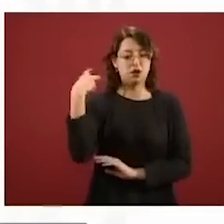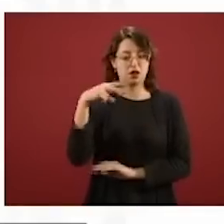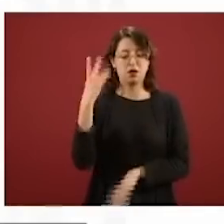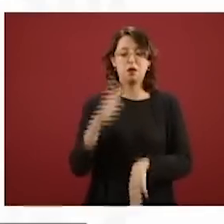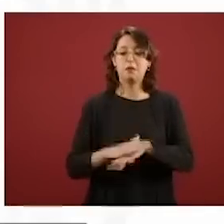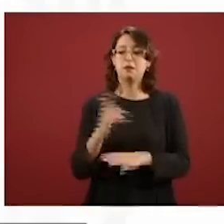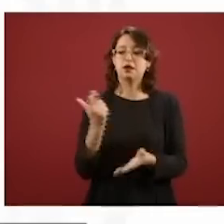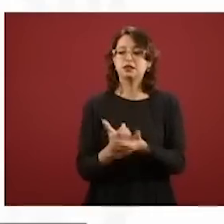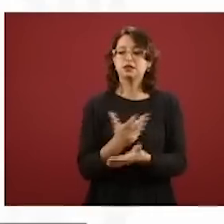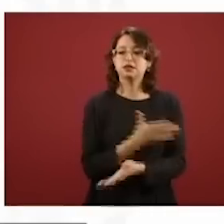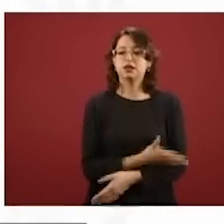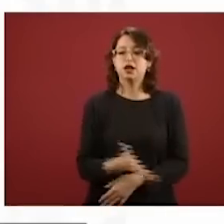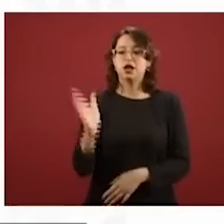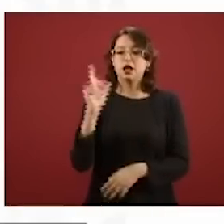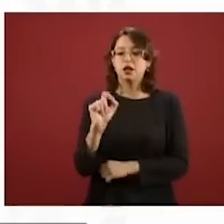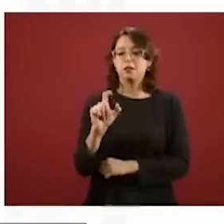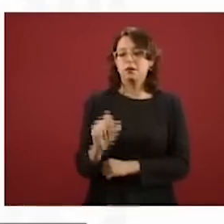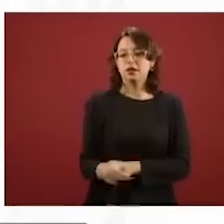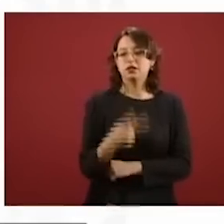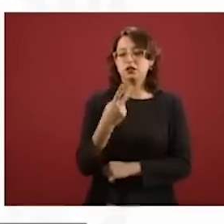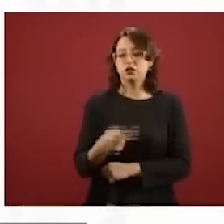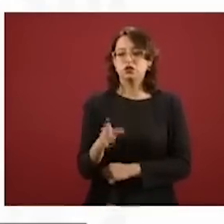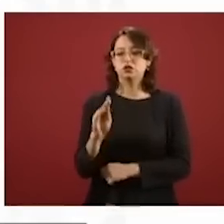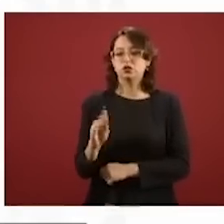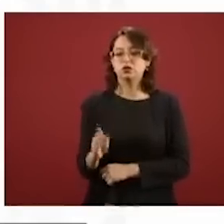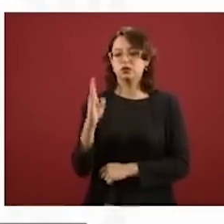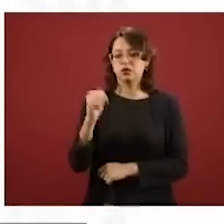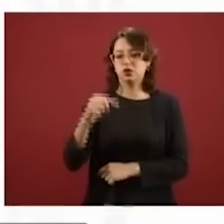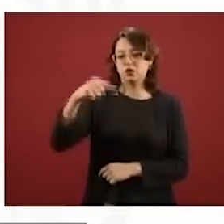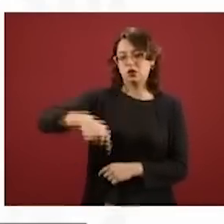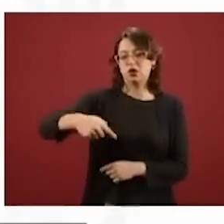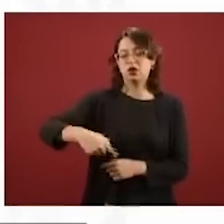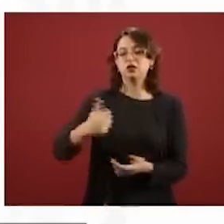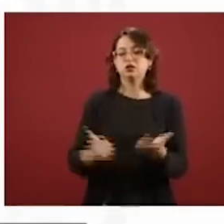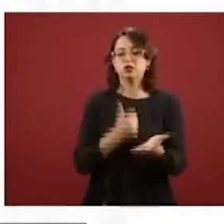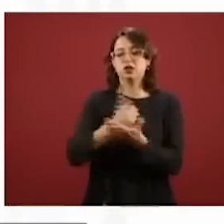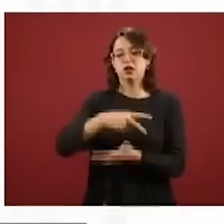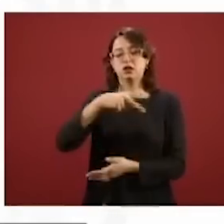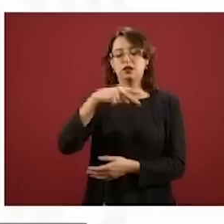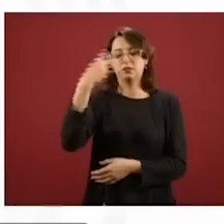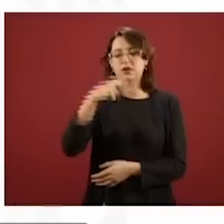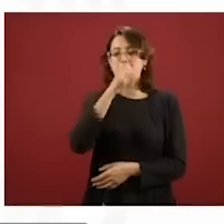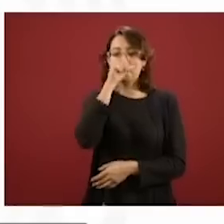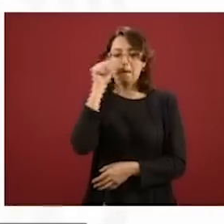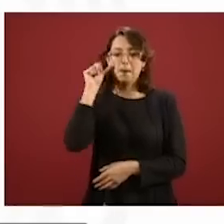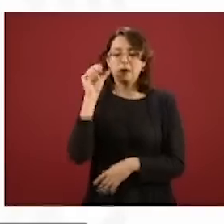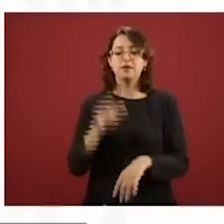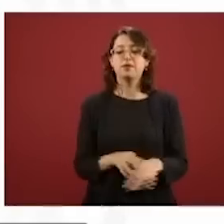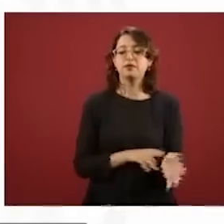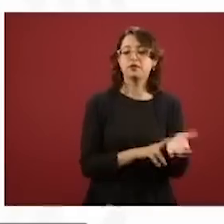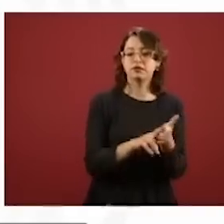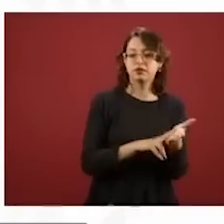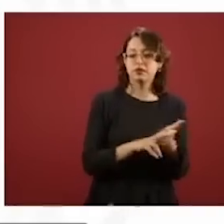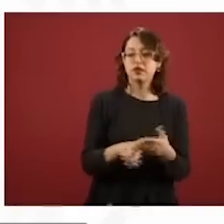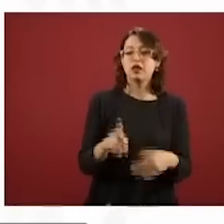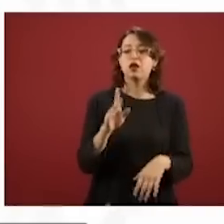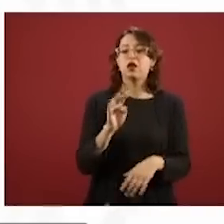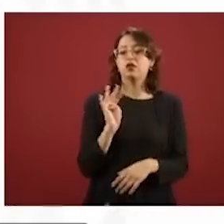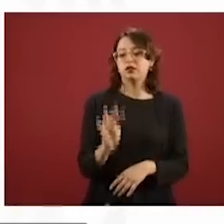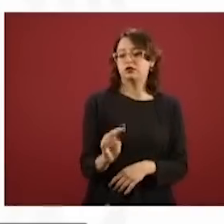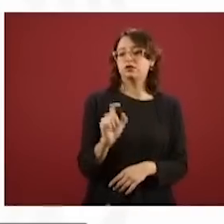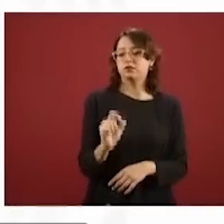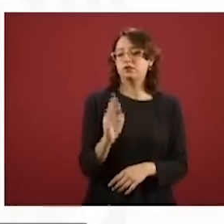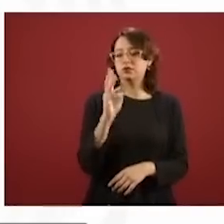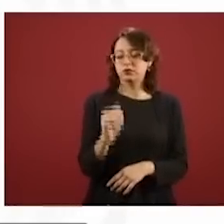la más cara la encontramos a 22.99 en Benito Juárez, aquí en la Ciudad de México. Para el diésel, el más barato, 19.29 en Medellín de